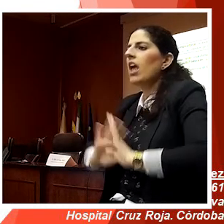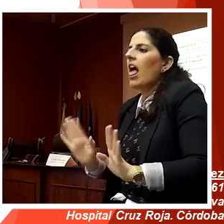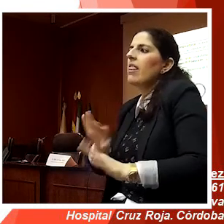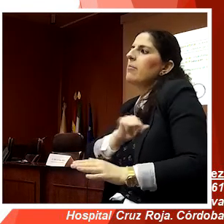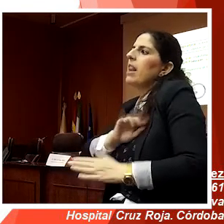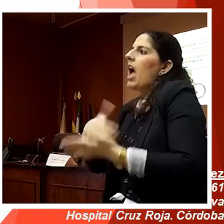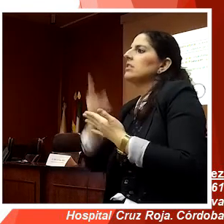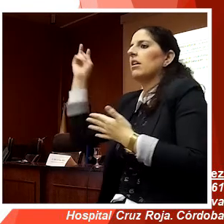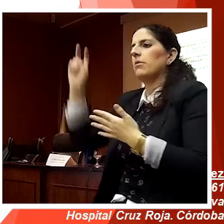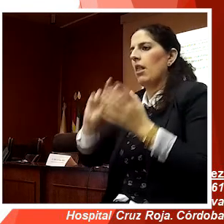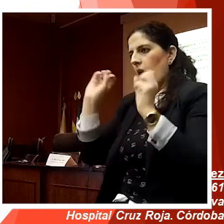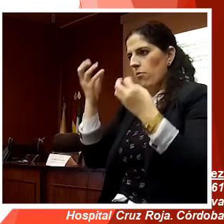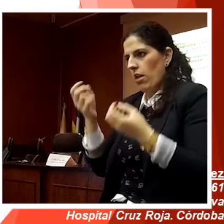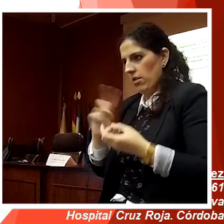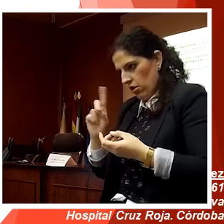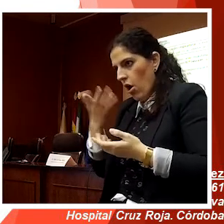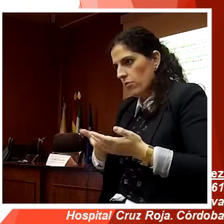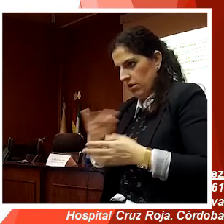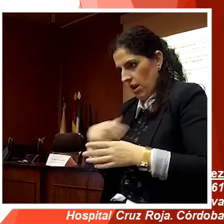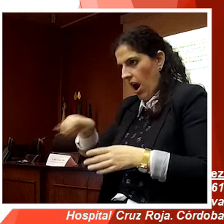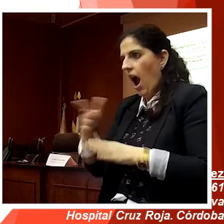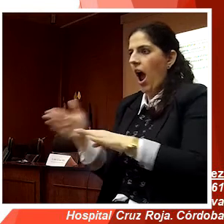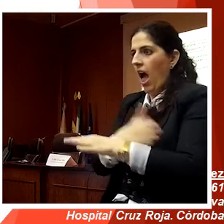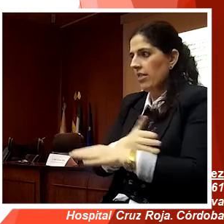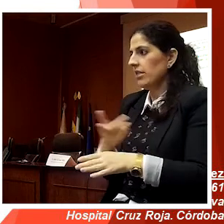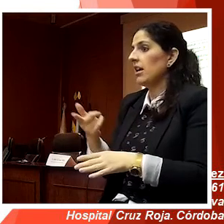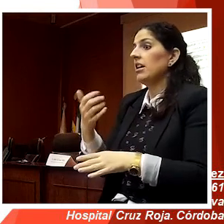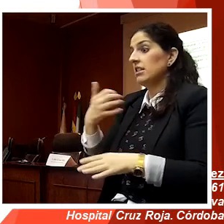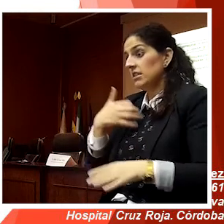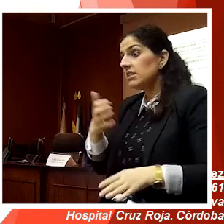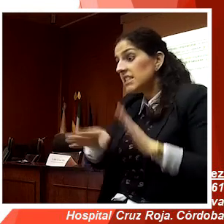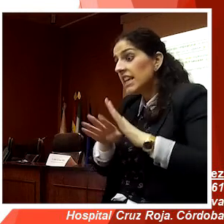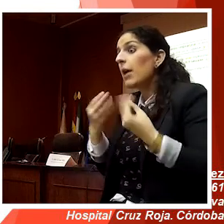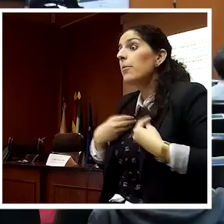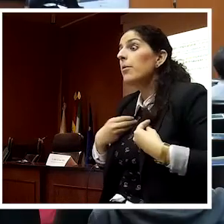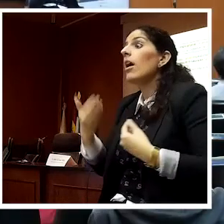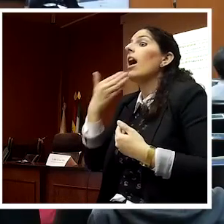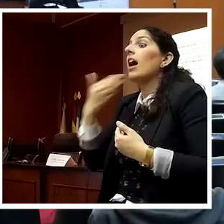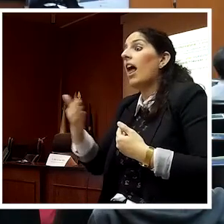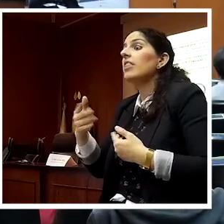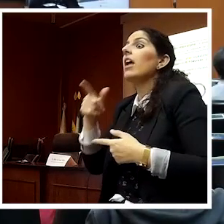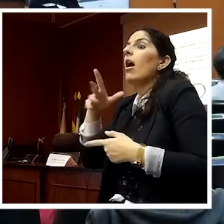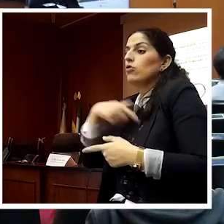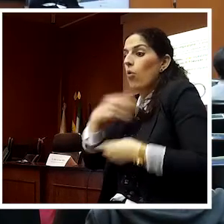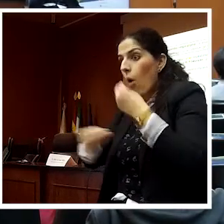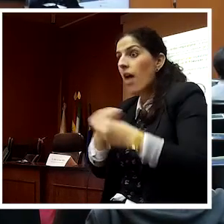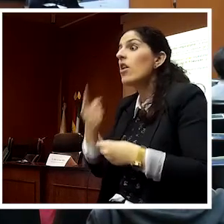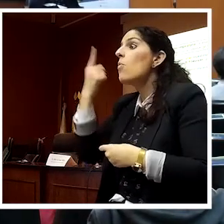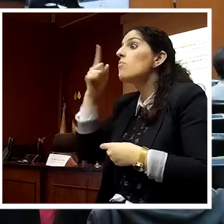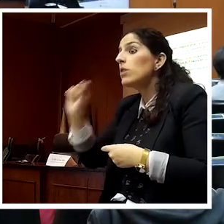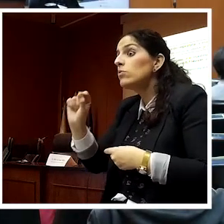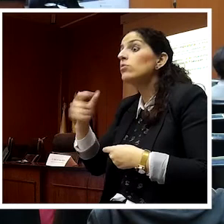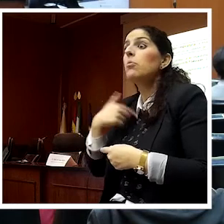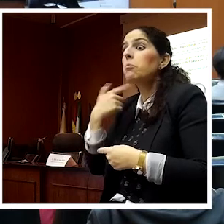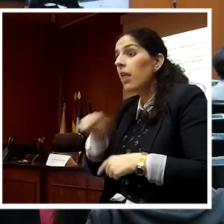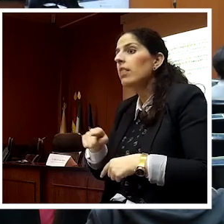Y son tan importantes estas medidas porque un 10% de supervivencia se va perdiendo cada minuto. O sea, cada minuto que una